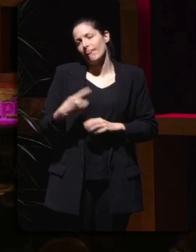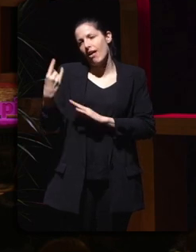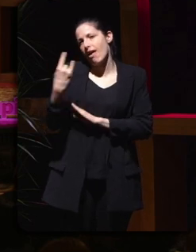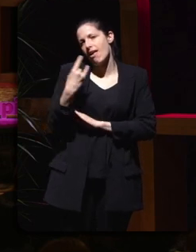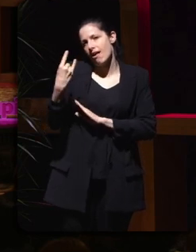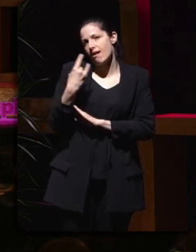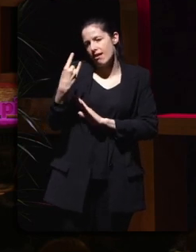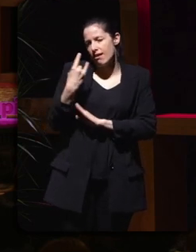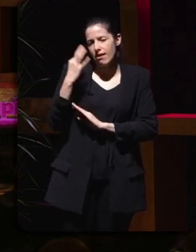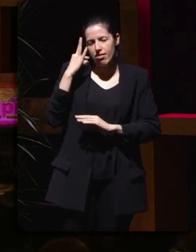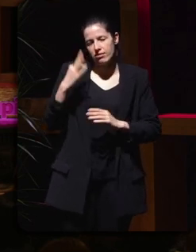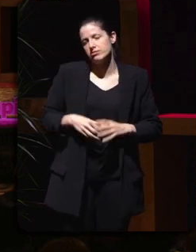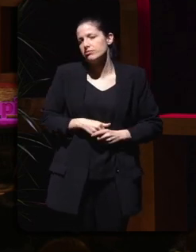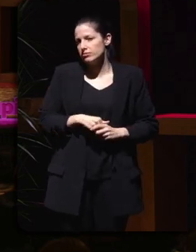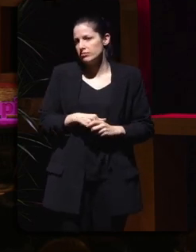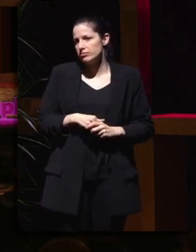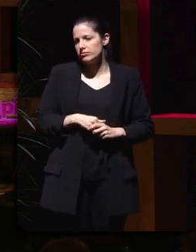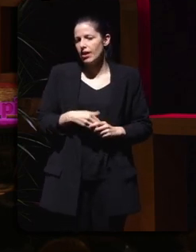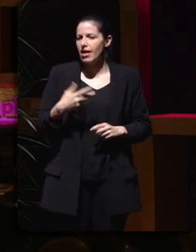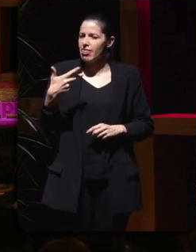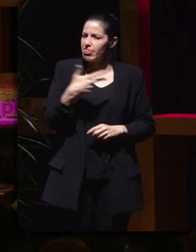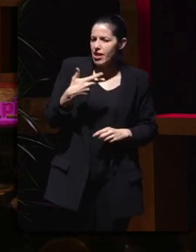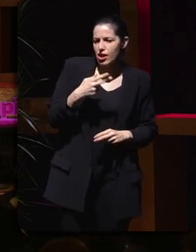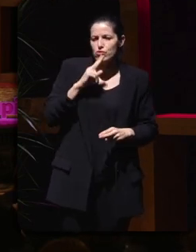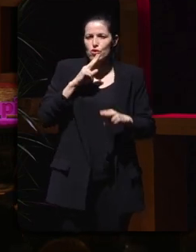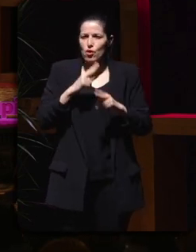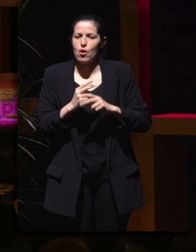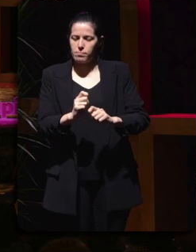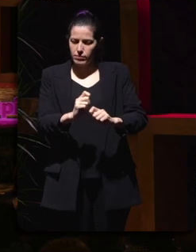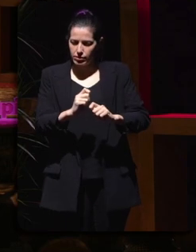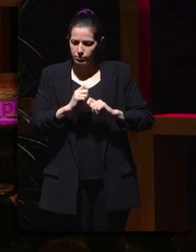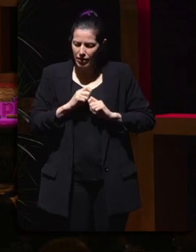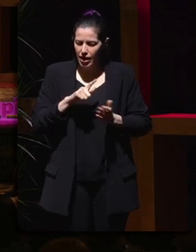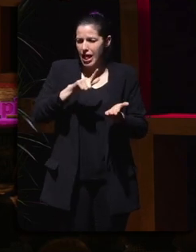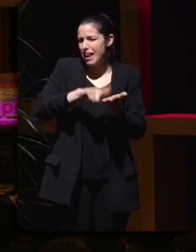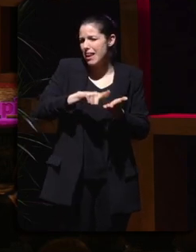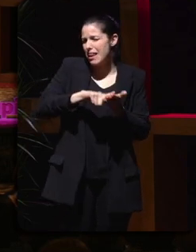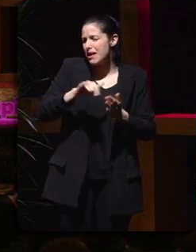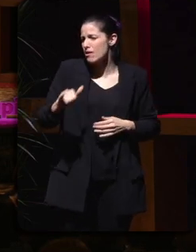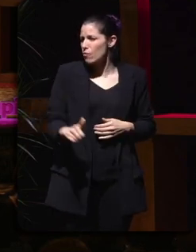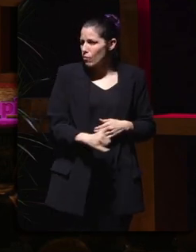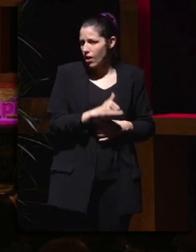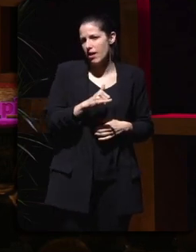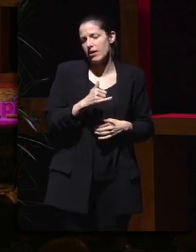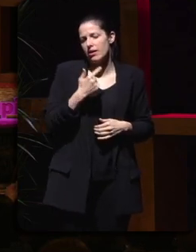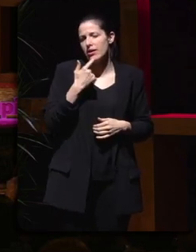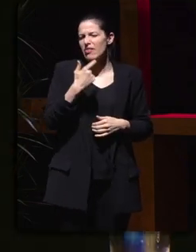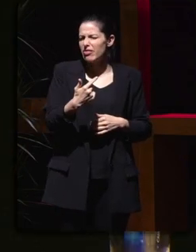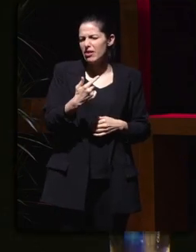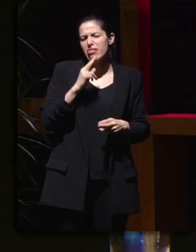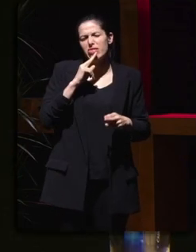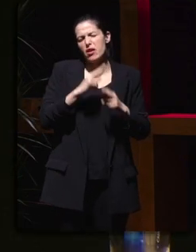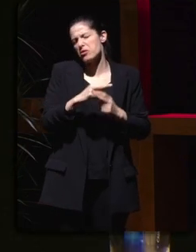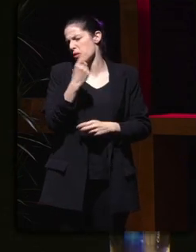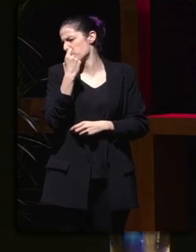que tenemos derecho a ser nombrada que con el lenguaje cuando se nos dice que no tenemos derecho a ser nombradas se nos dice que no